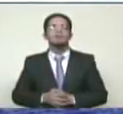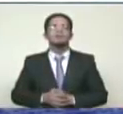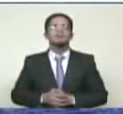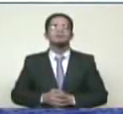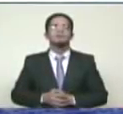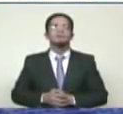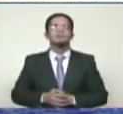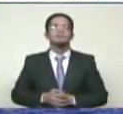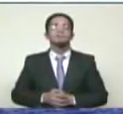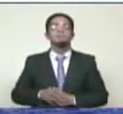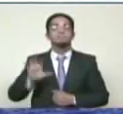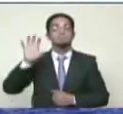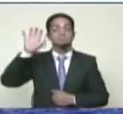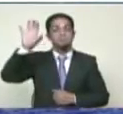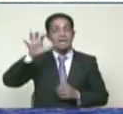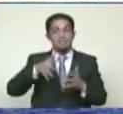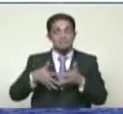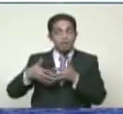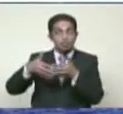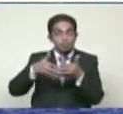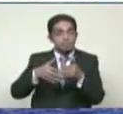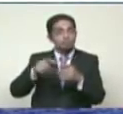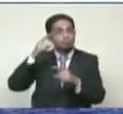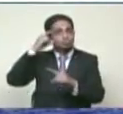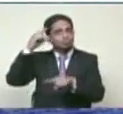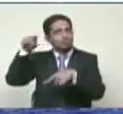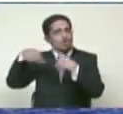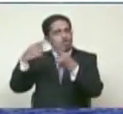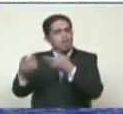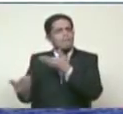El imperialismo nos agrede todos los días.